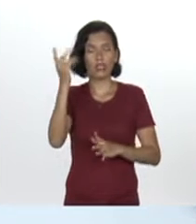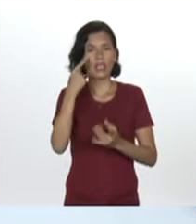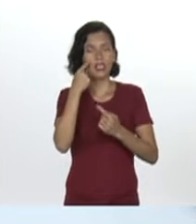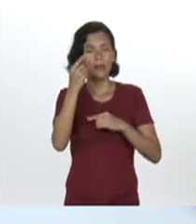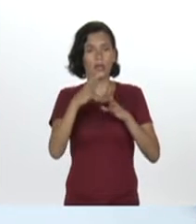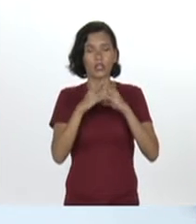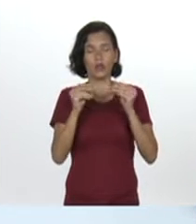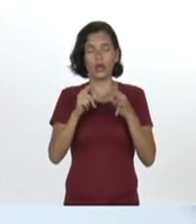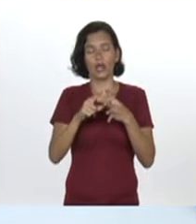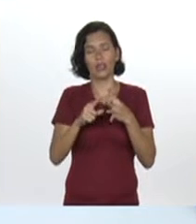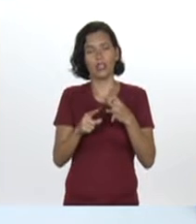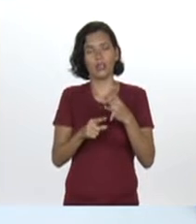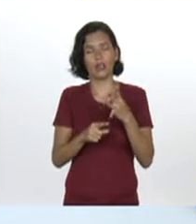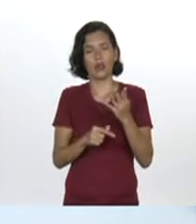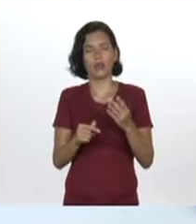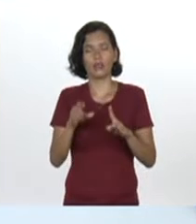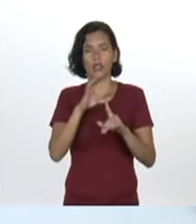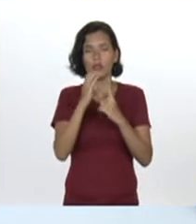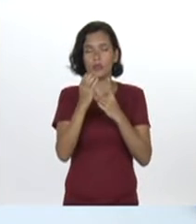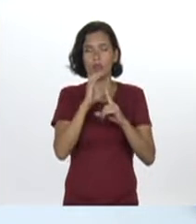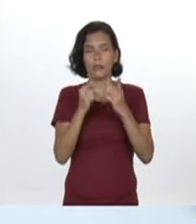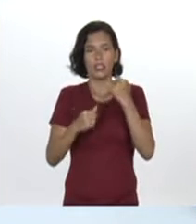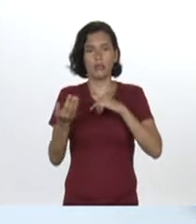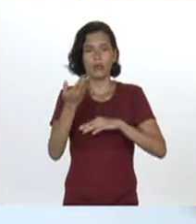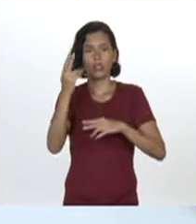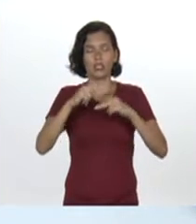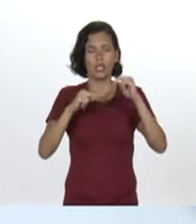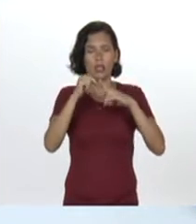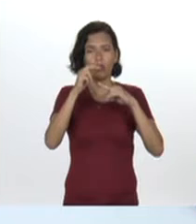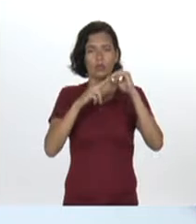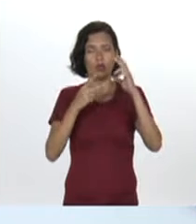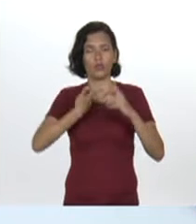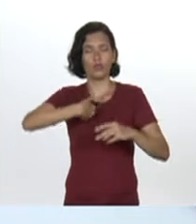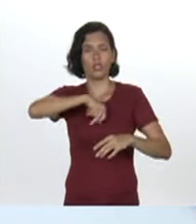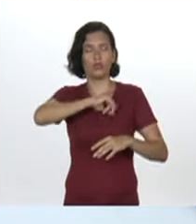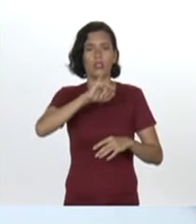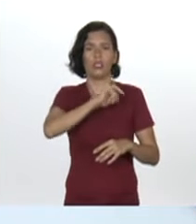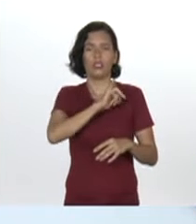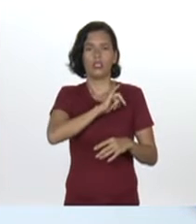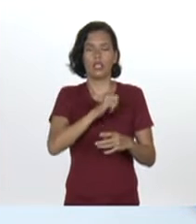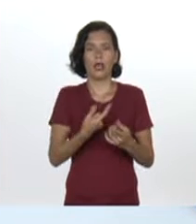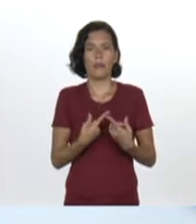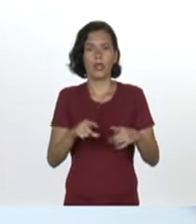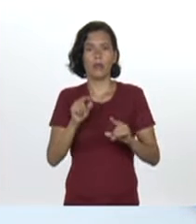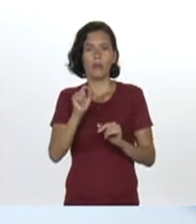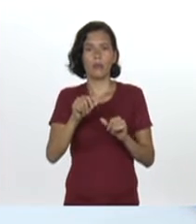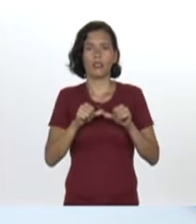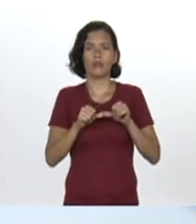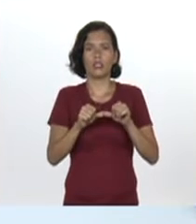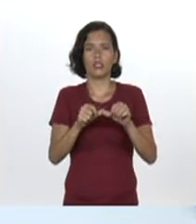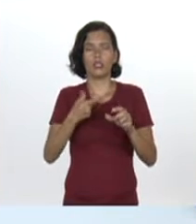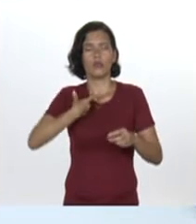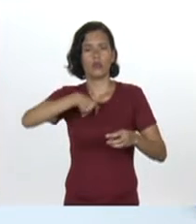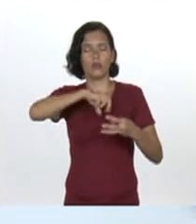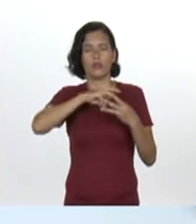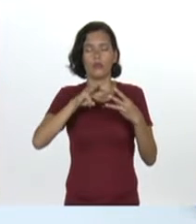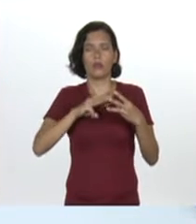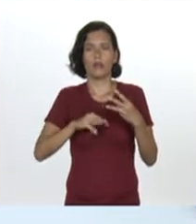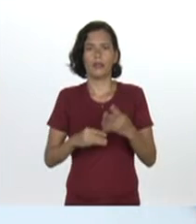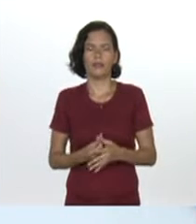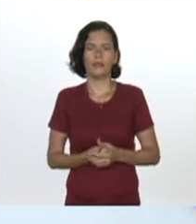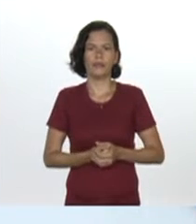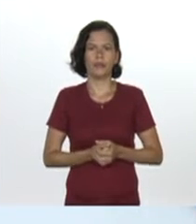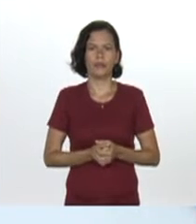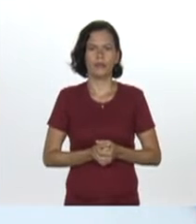Interesante ver esta serie de hechos históricos culturalmente significativos en la construcción de nuestra identidad. Pero es momento de continuar con nuestro programa.